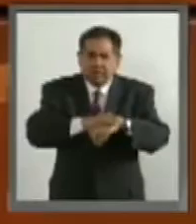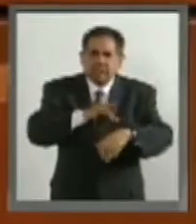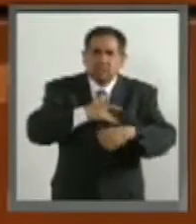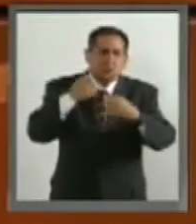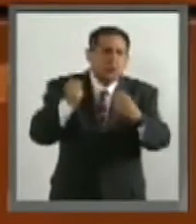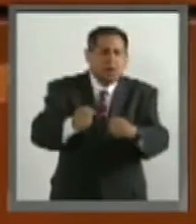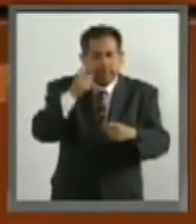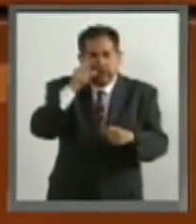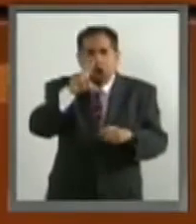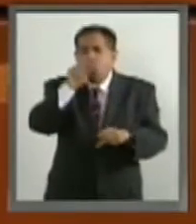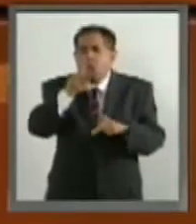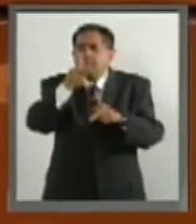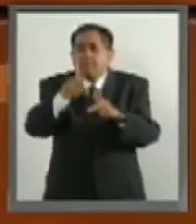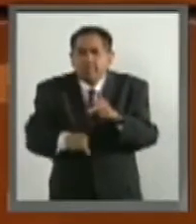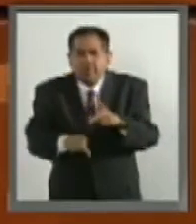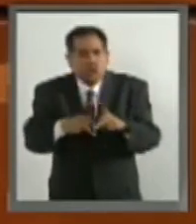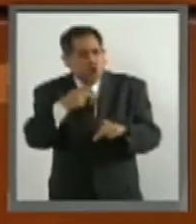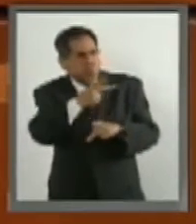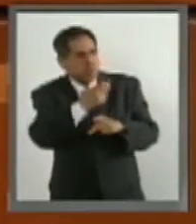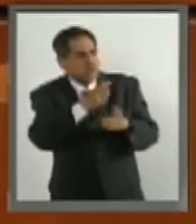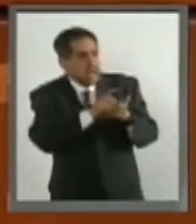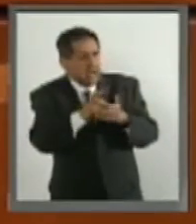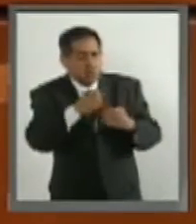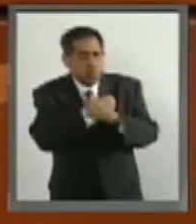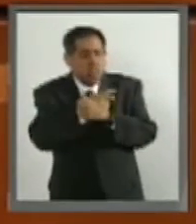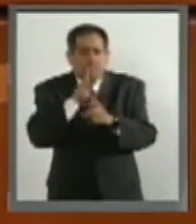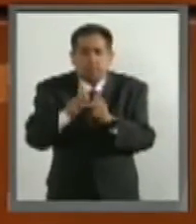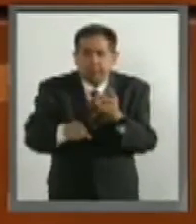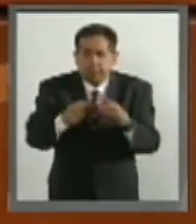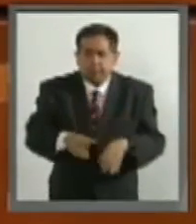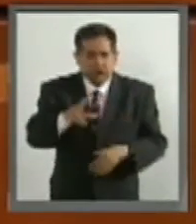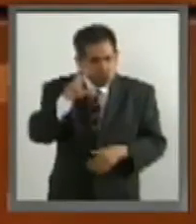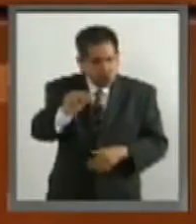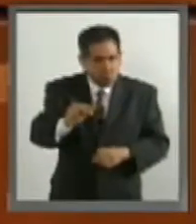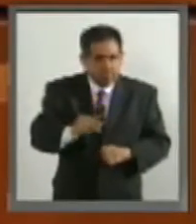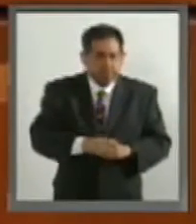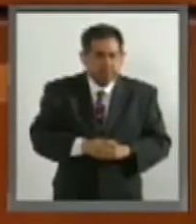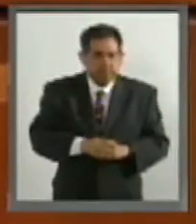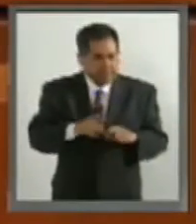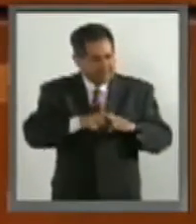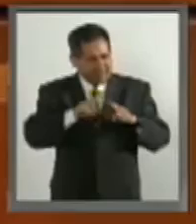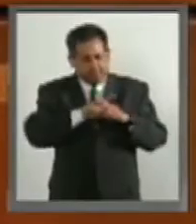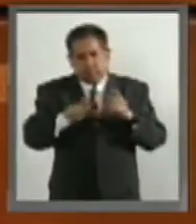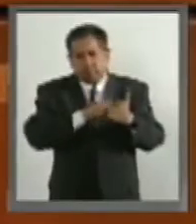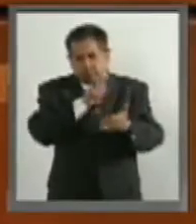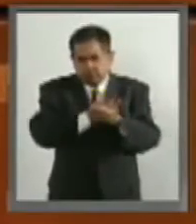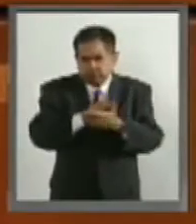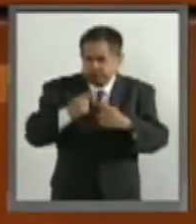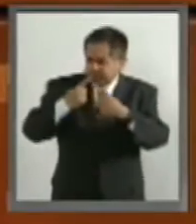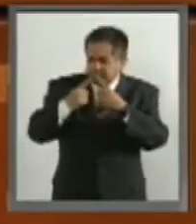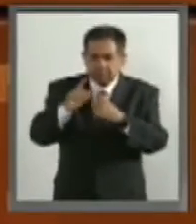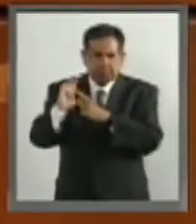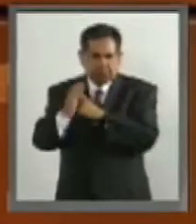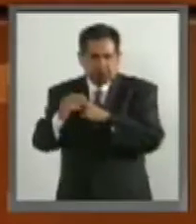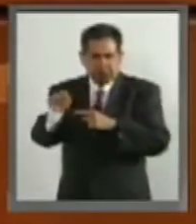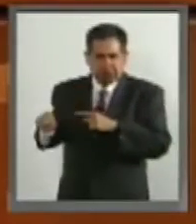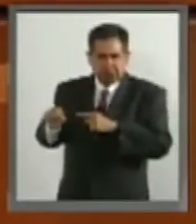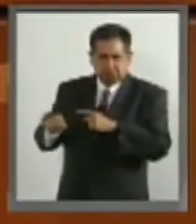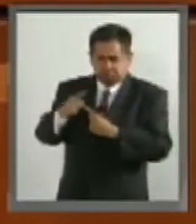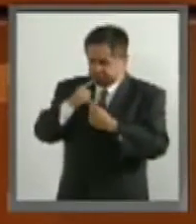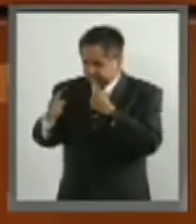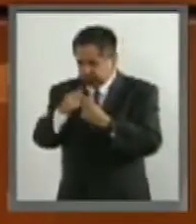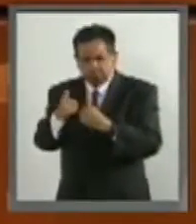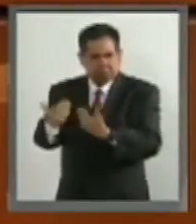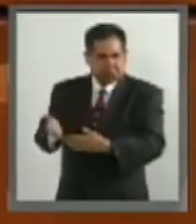no se interrumpan sus derechos a la educación. De todas las reformas que trabajaron las Comisiones Unidas, a quien hay